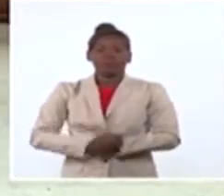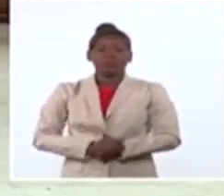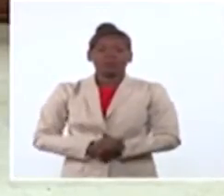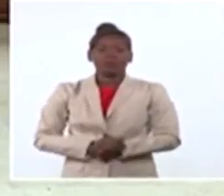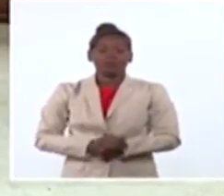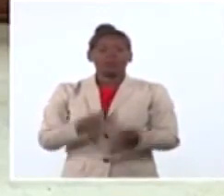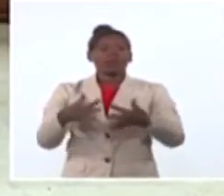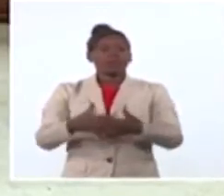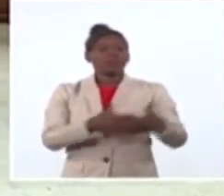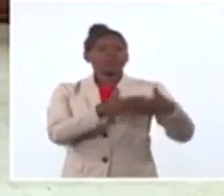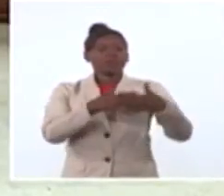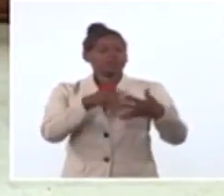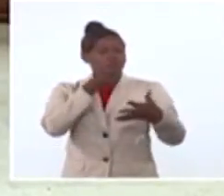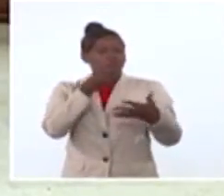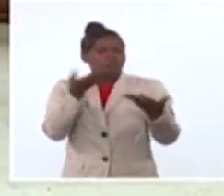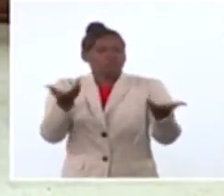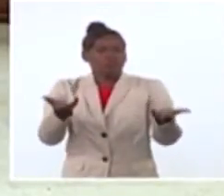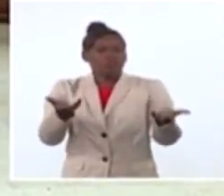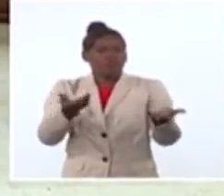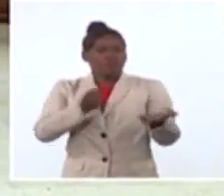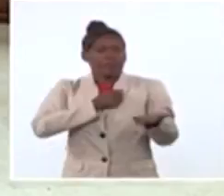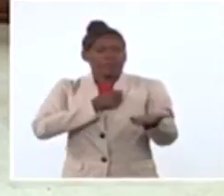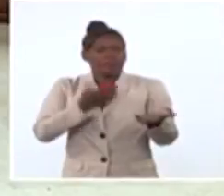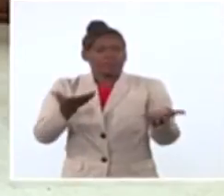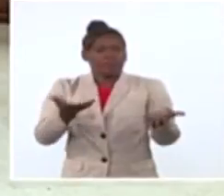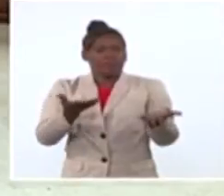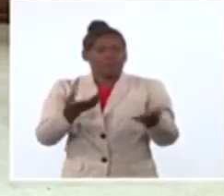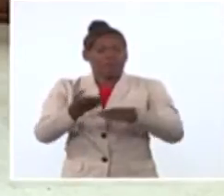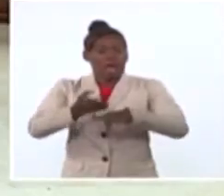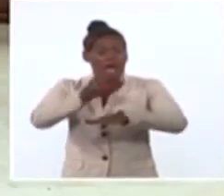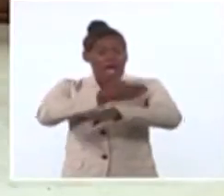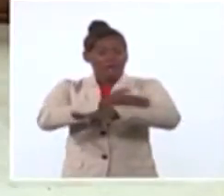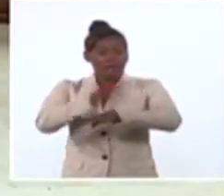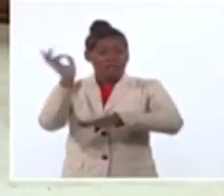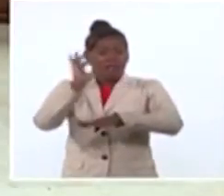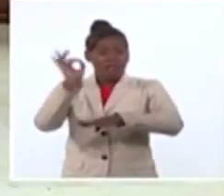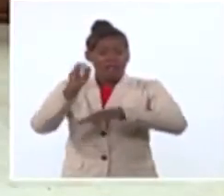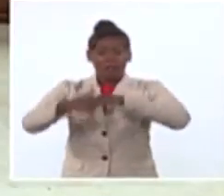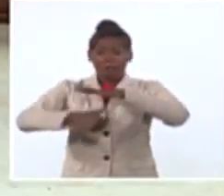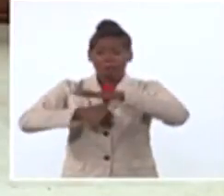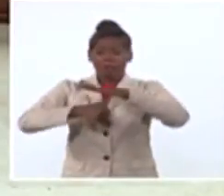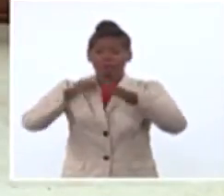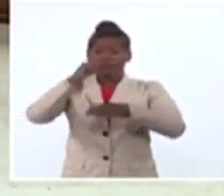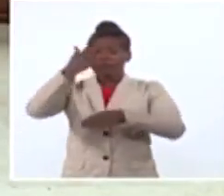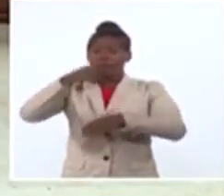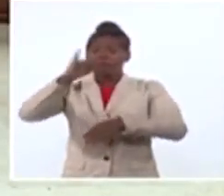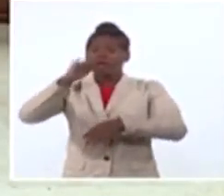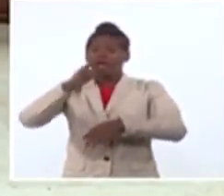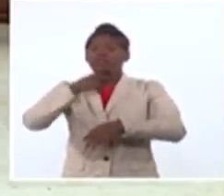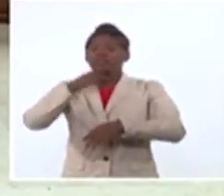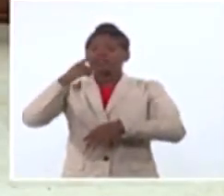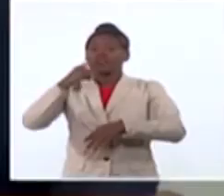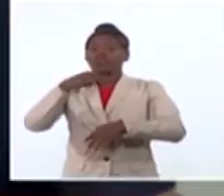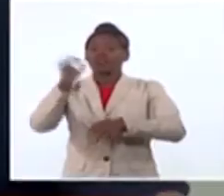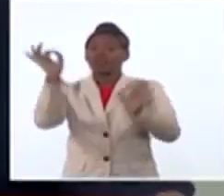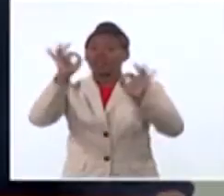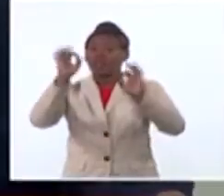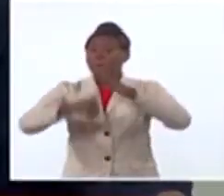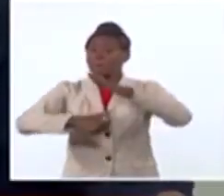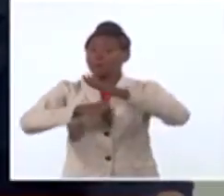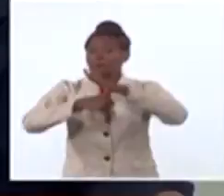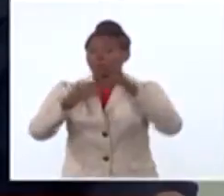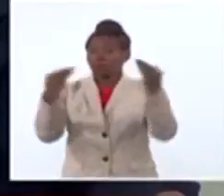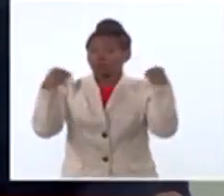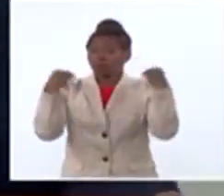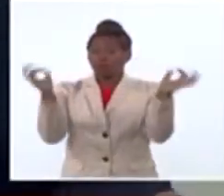elemental de cumplir promesas electorales que hizo a sus votantes demócratas, a